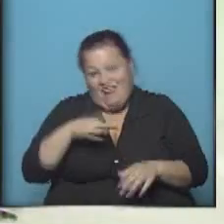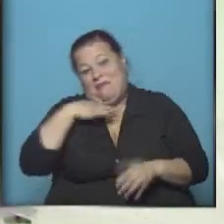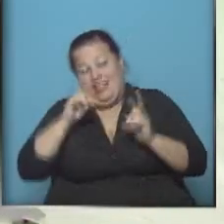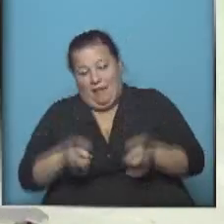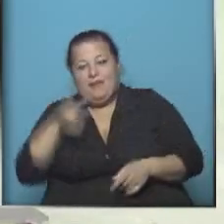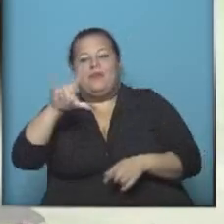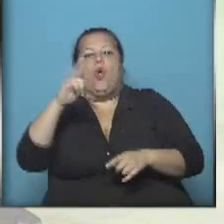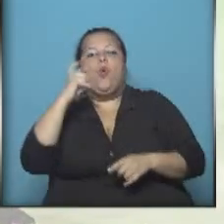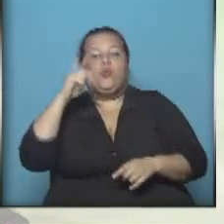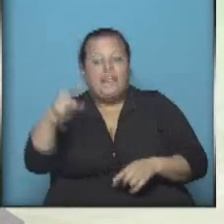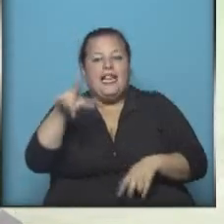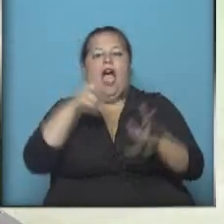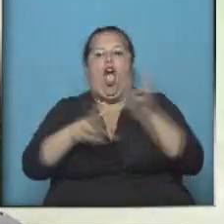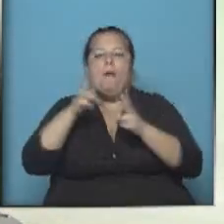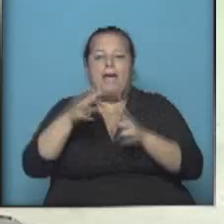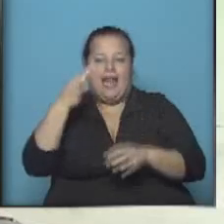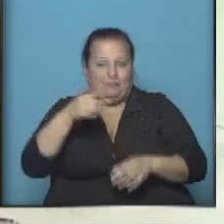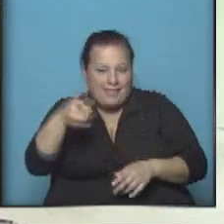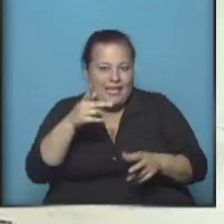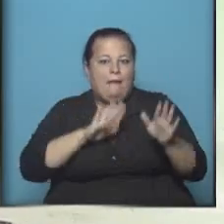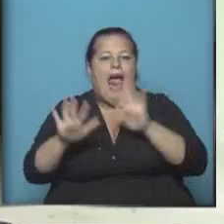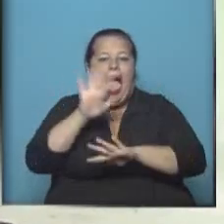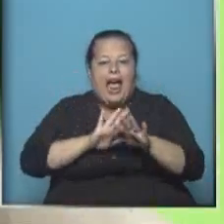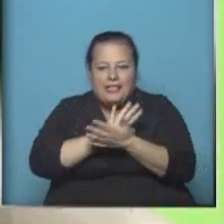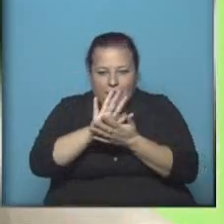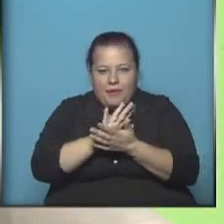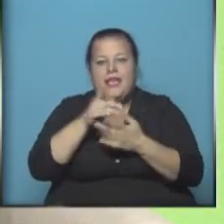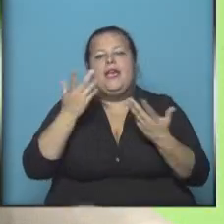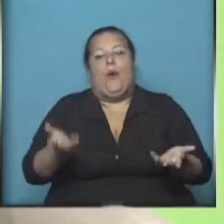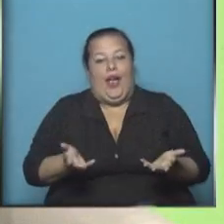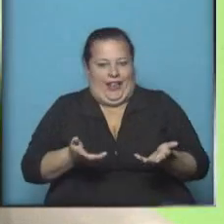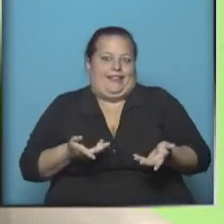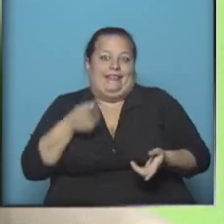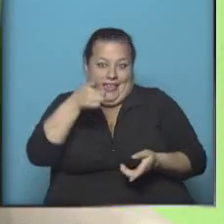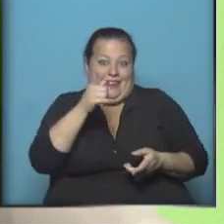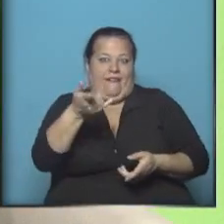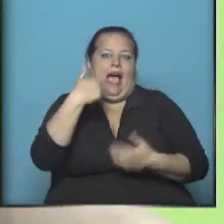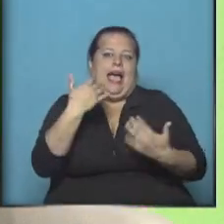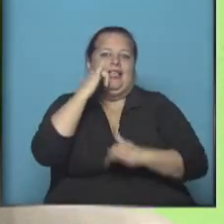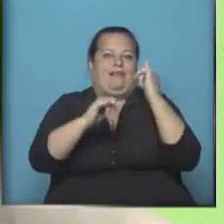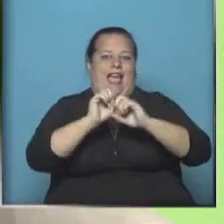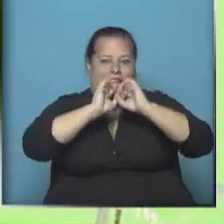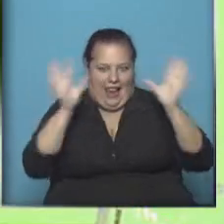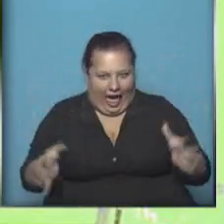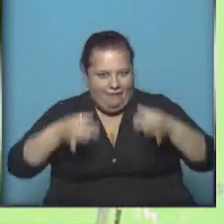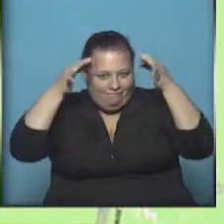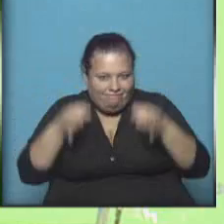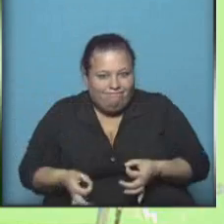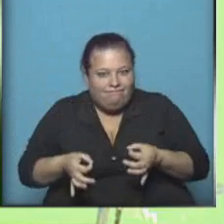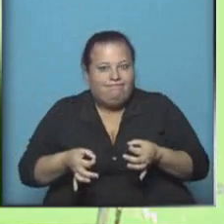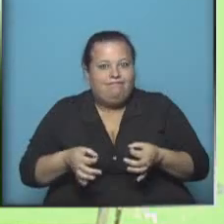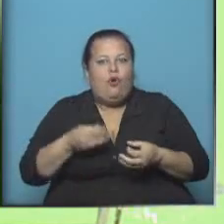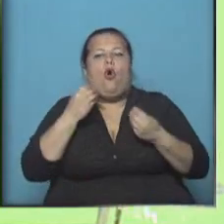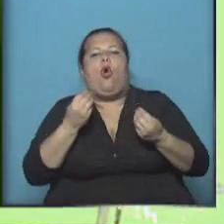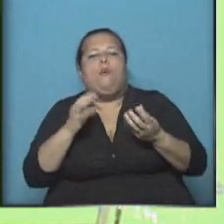doctora Lucila Mangas, que es cirugía plástica, reparadora, y que, bueno, que es quien nos va a poder explicar concretamente